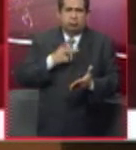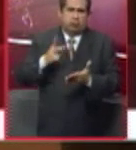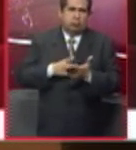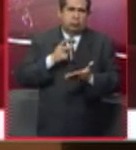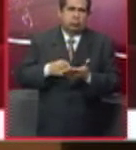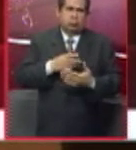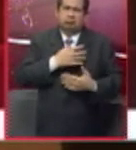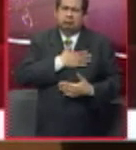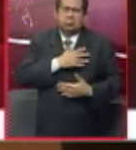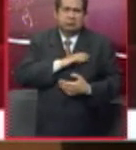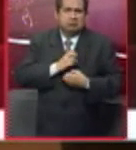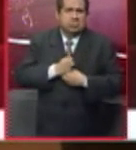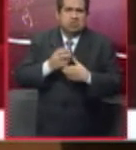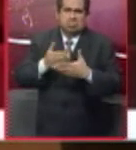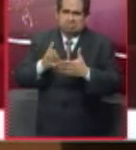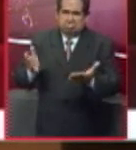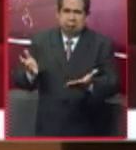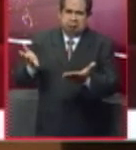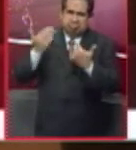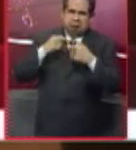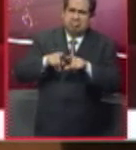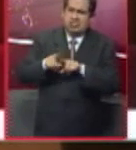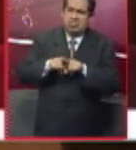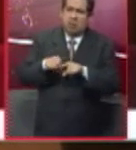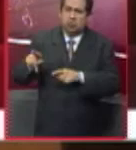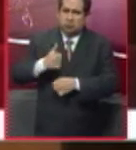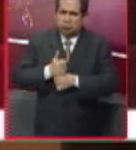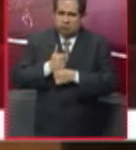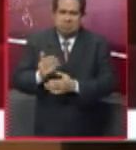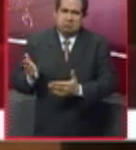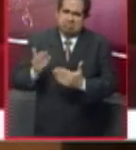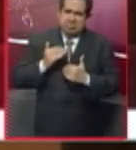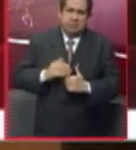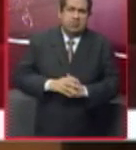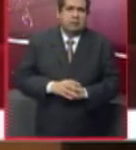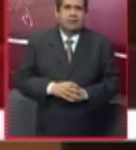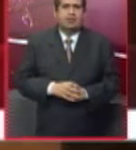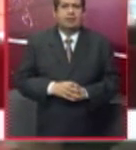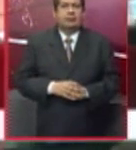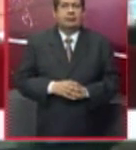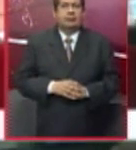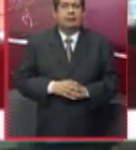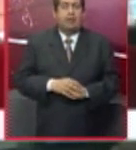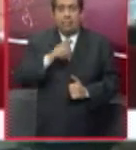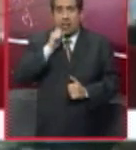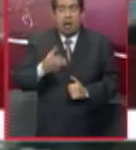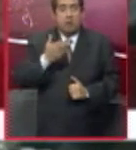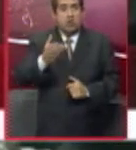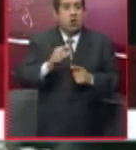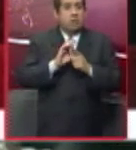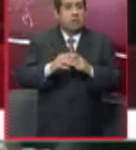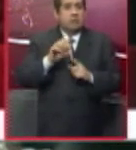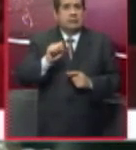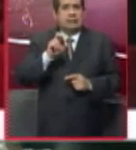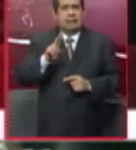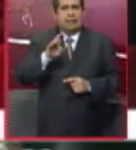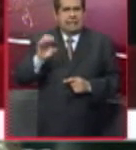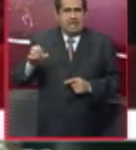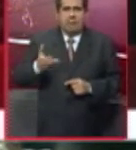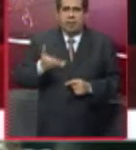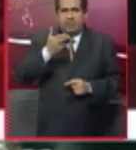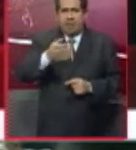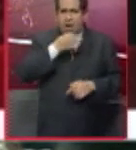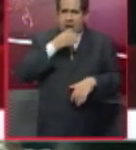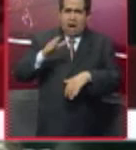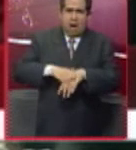y generosidad hacia hermanos que sufren. Se solicitó también a la Comisión de Relaciones Exteriores